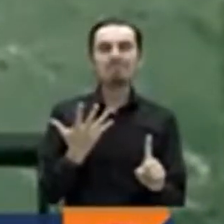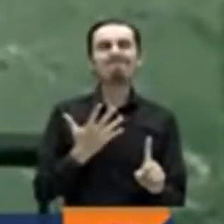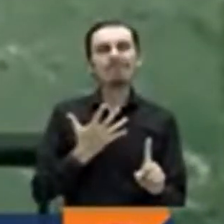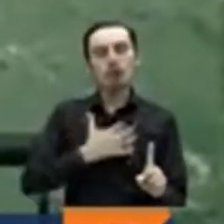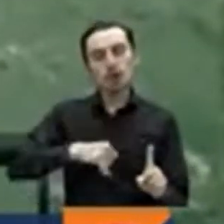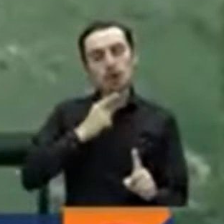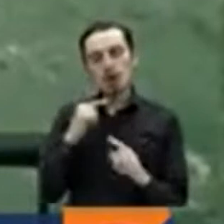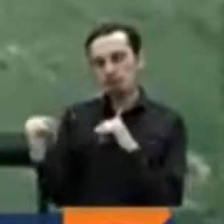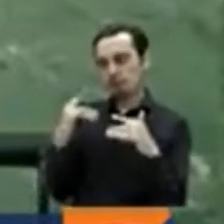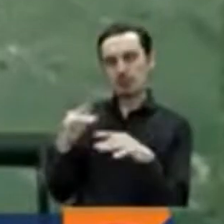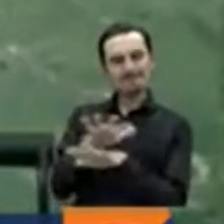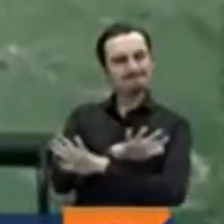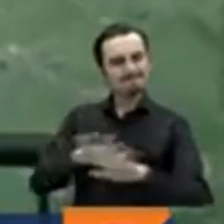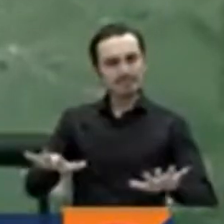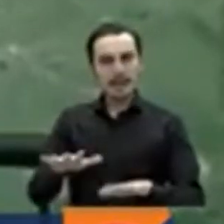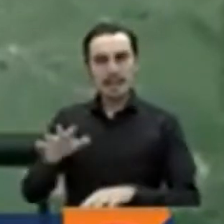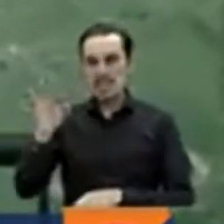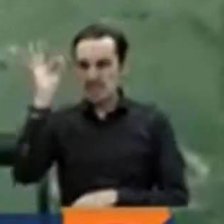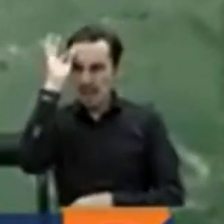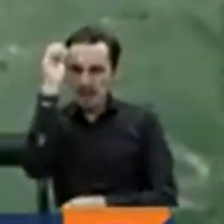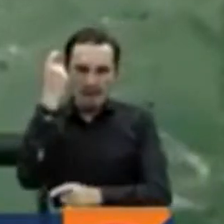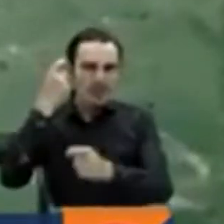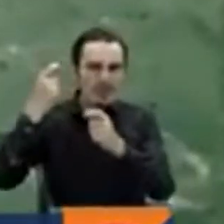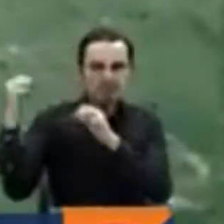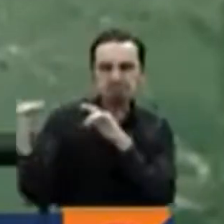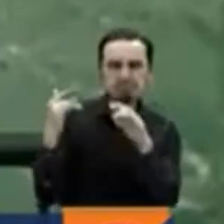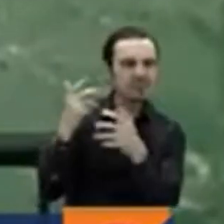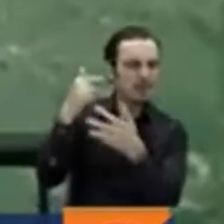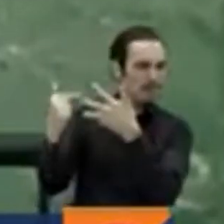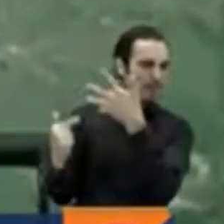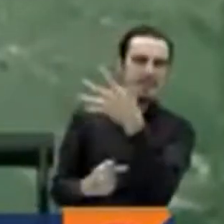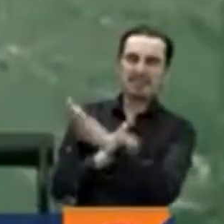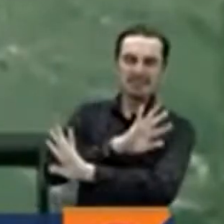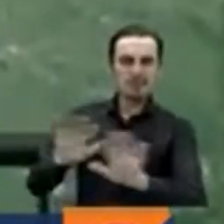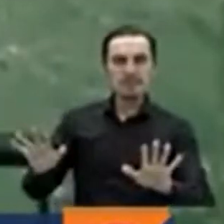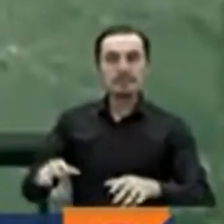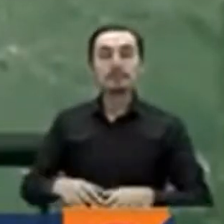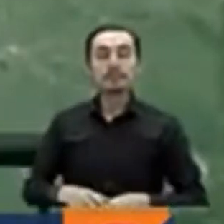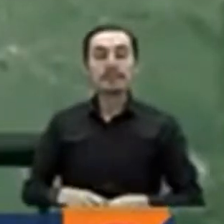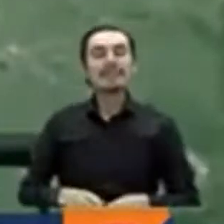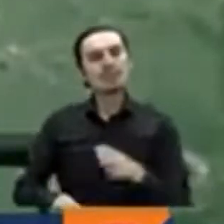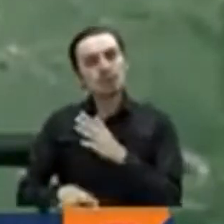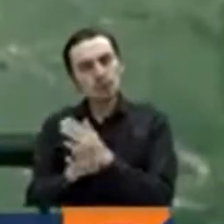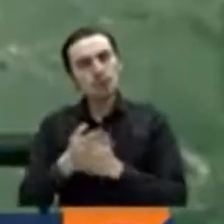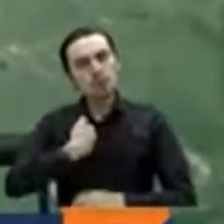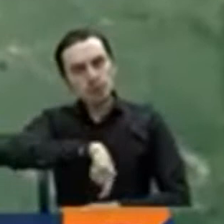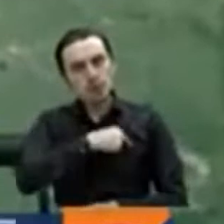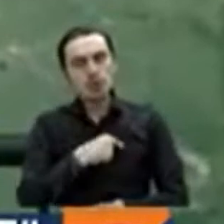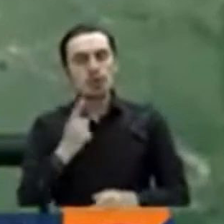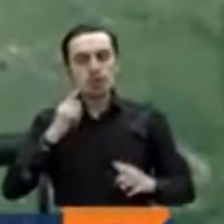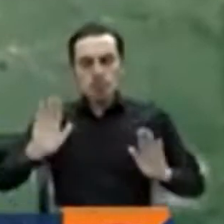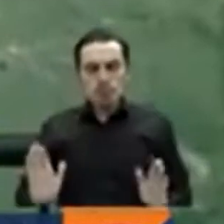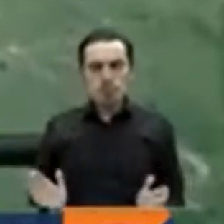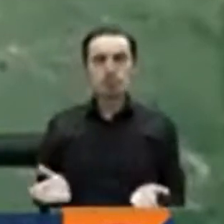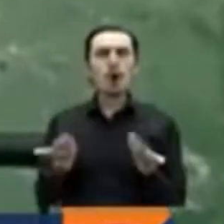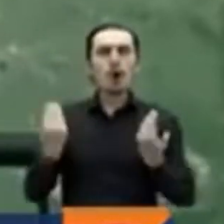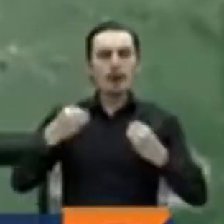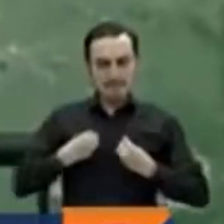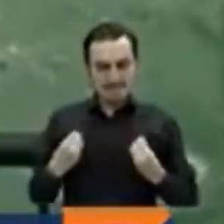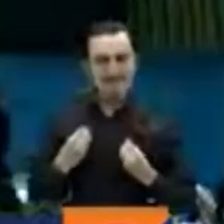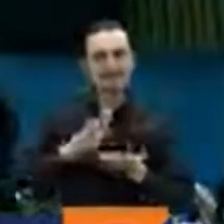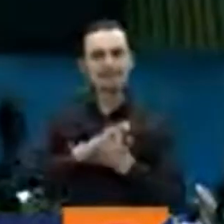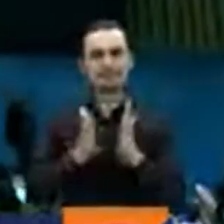la guerra contra las drogas y todas las guerras y permitir que nuestro pueblo pueda vivir